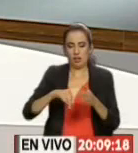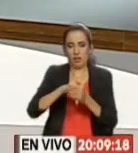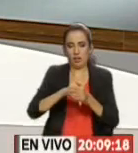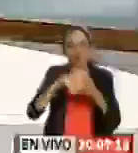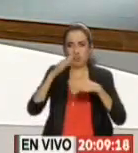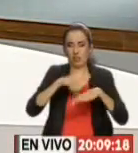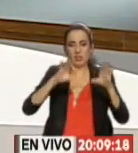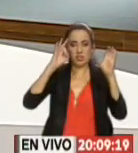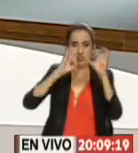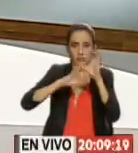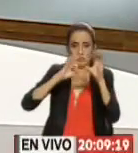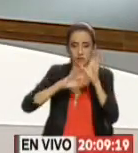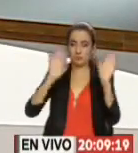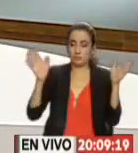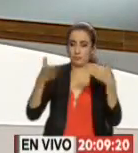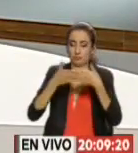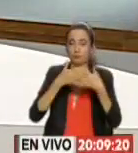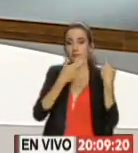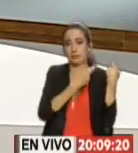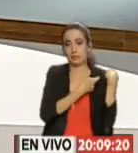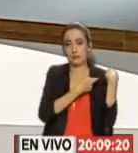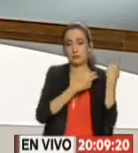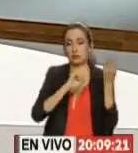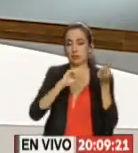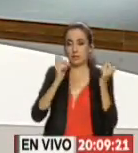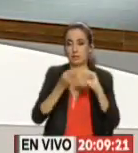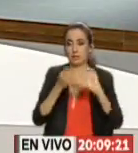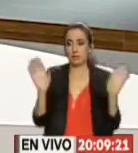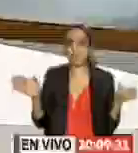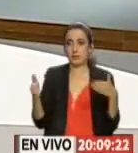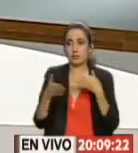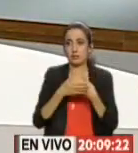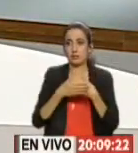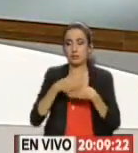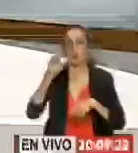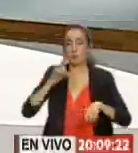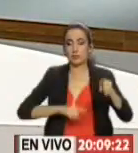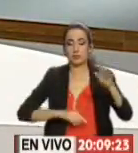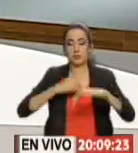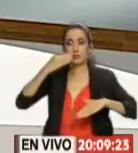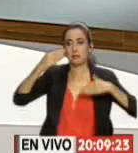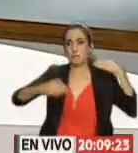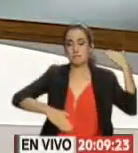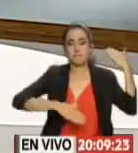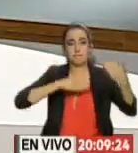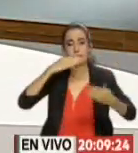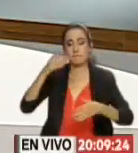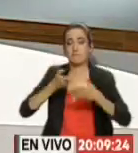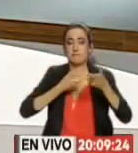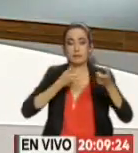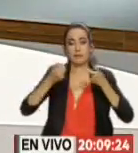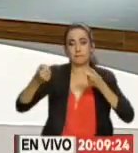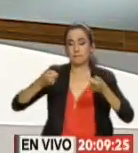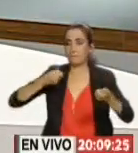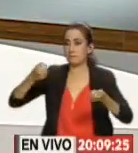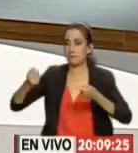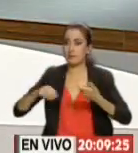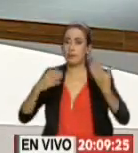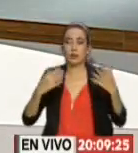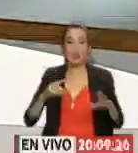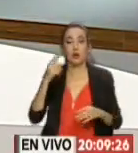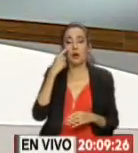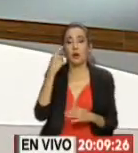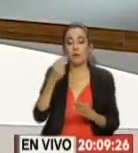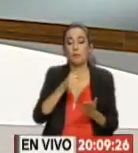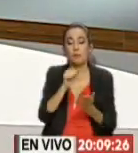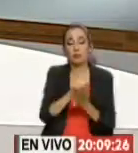de Participación Ciudadana y trasladar las facultades de designación de autoridades de control a la Asamblea Nacional son las